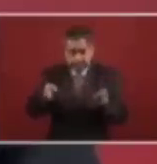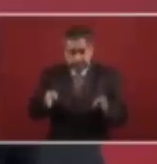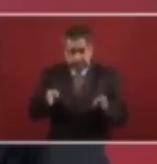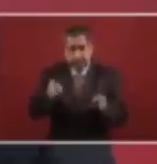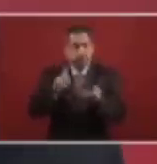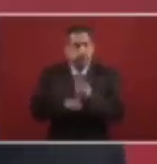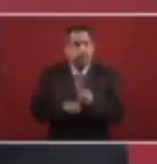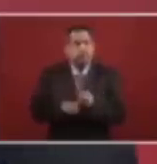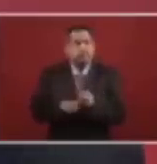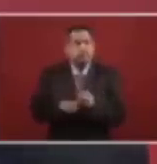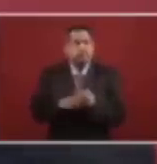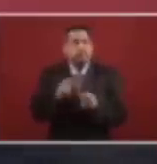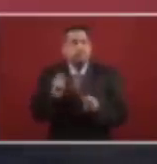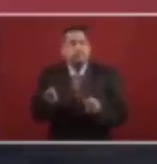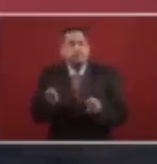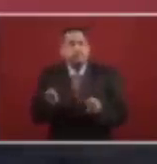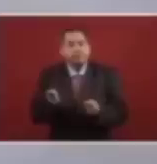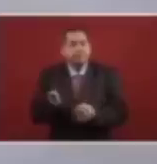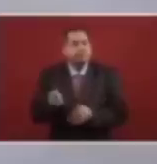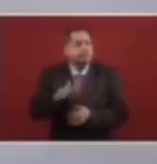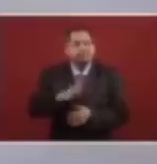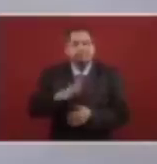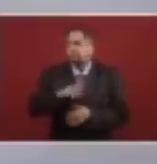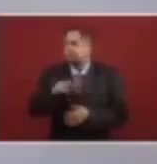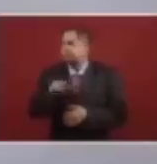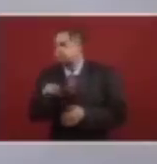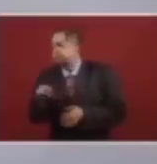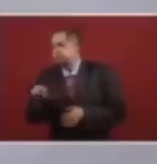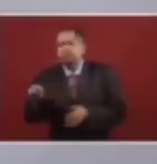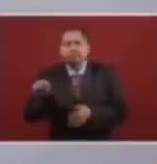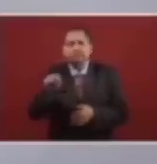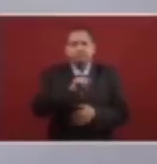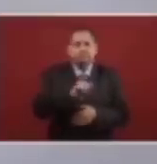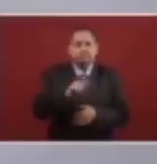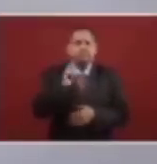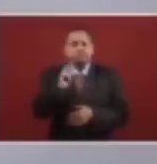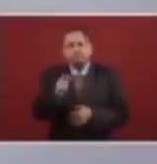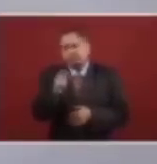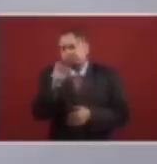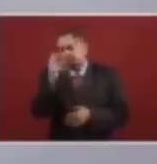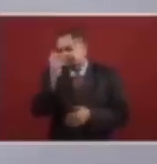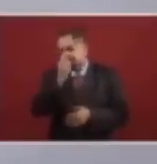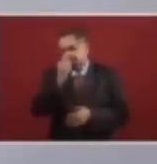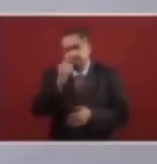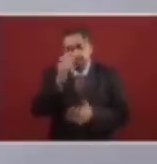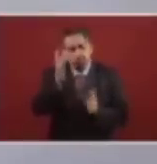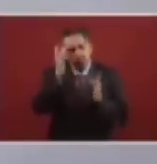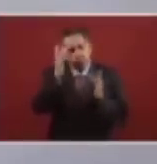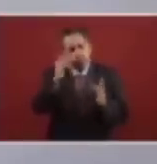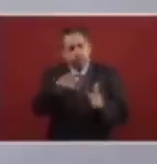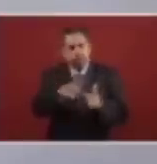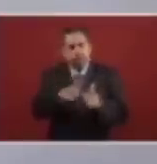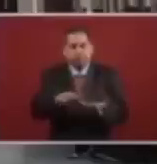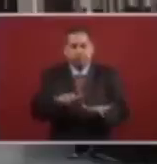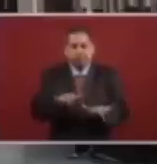en que existen las benditas redes sociales